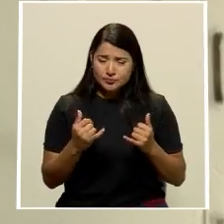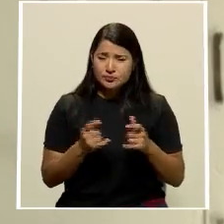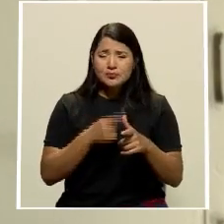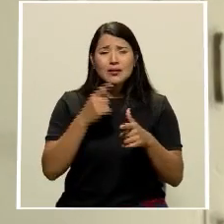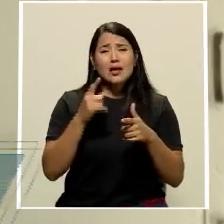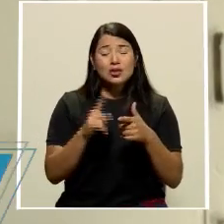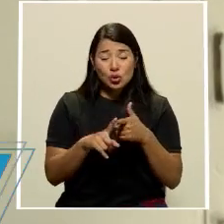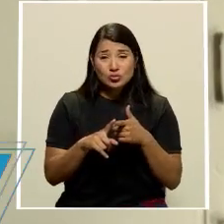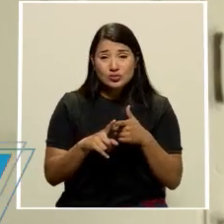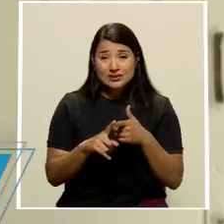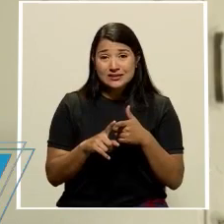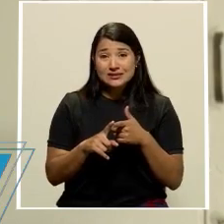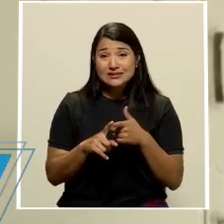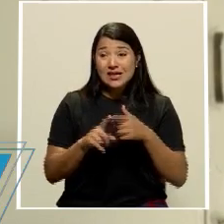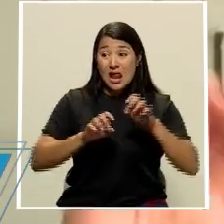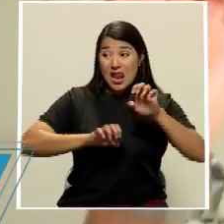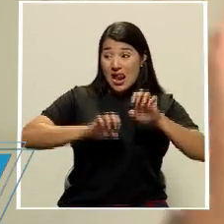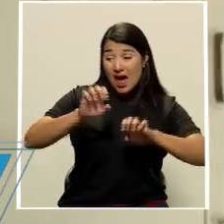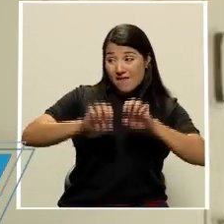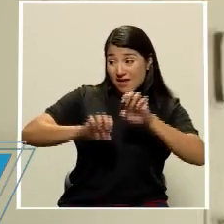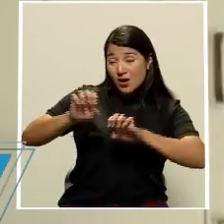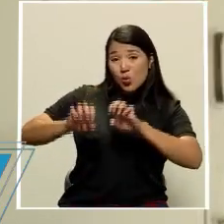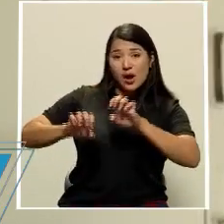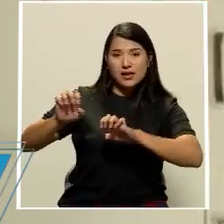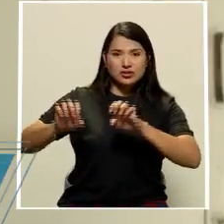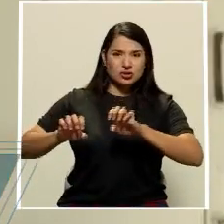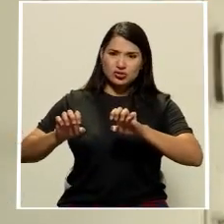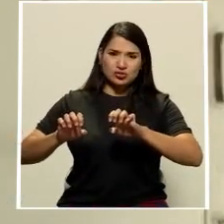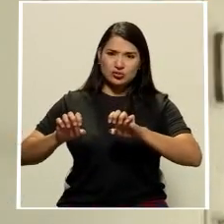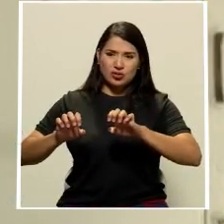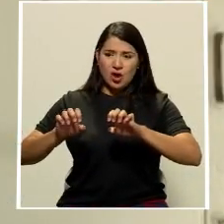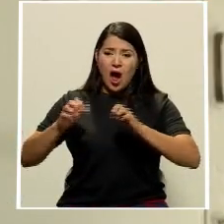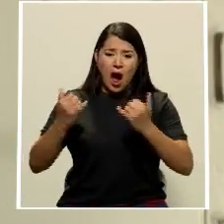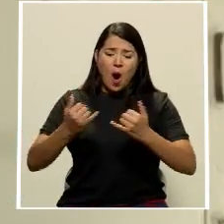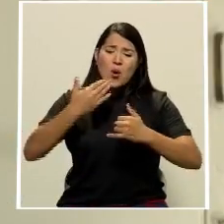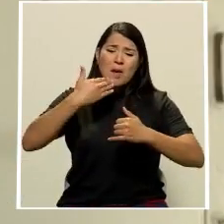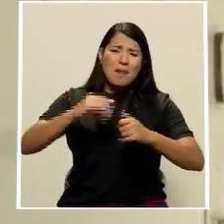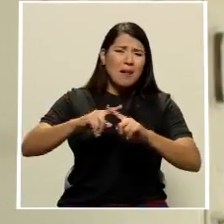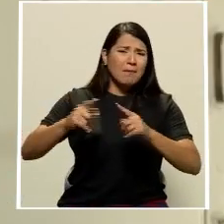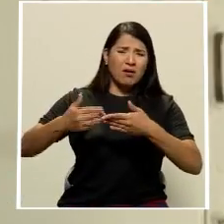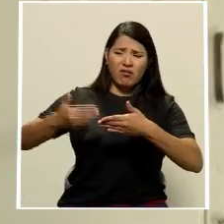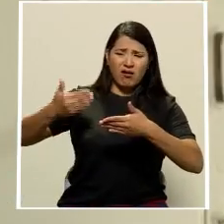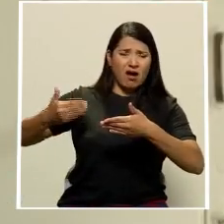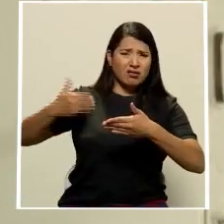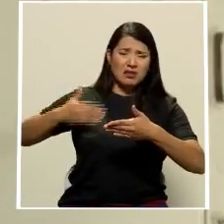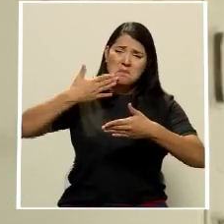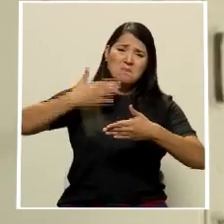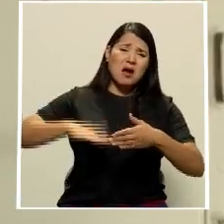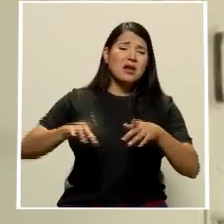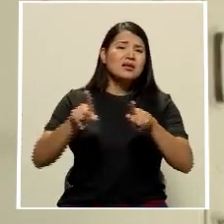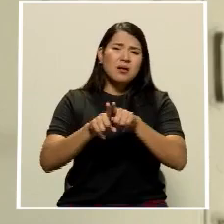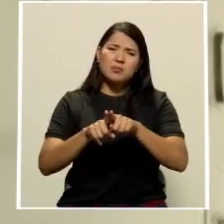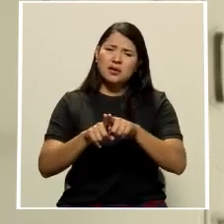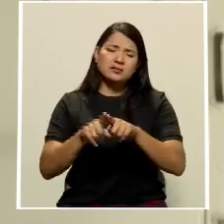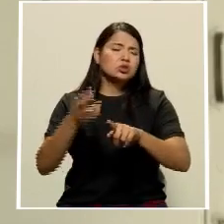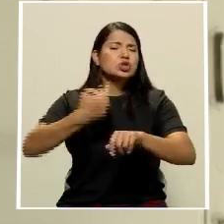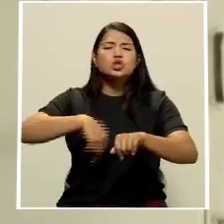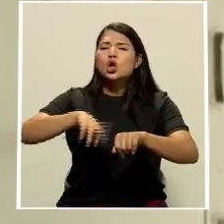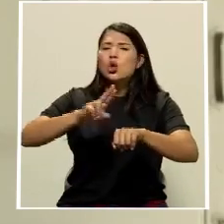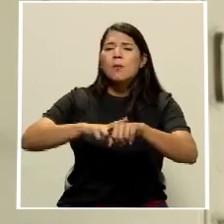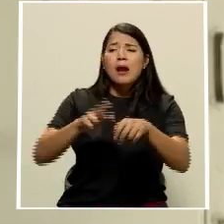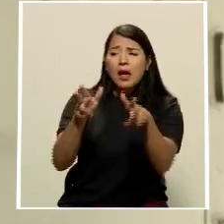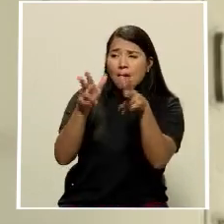contexto particular la evaluación es baja, venimos de una evaluación alta. Eso es normal, que las percepciones por supuesto